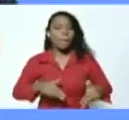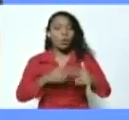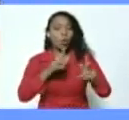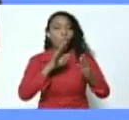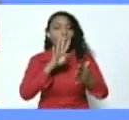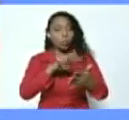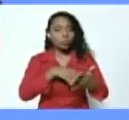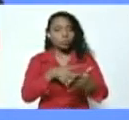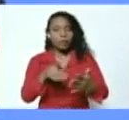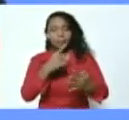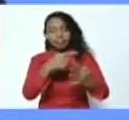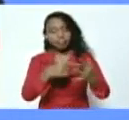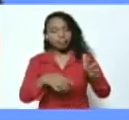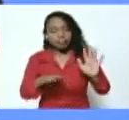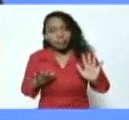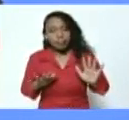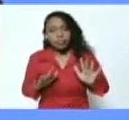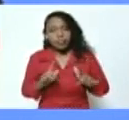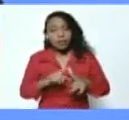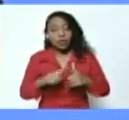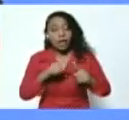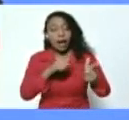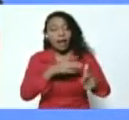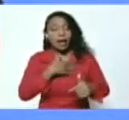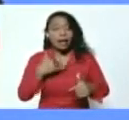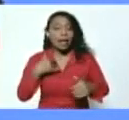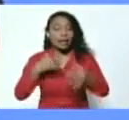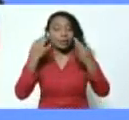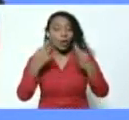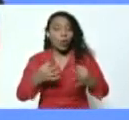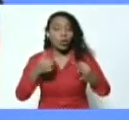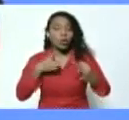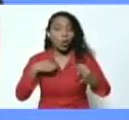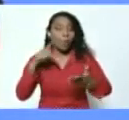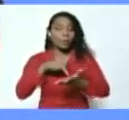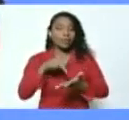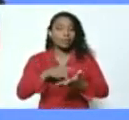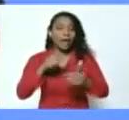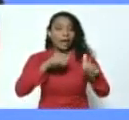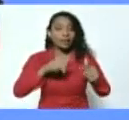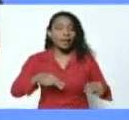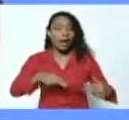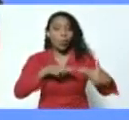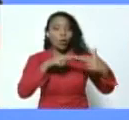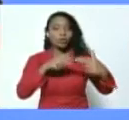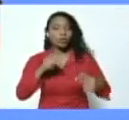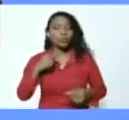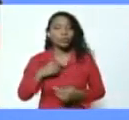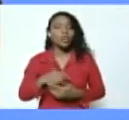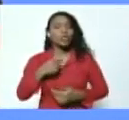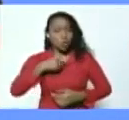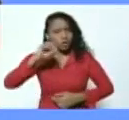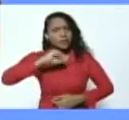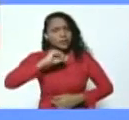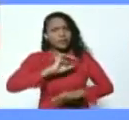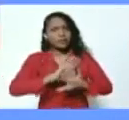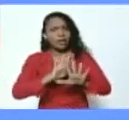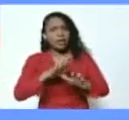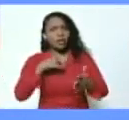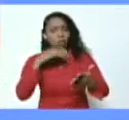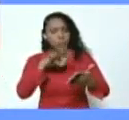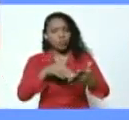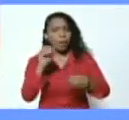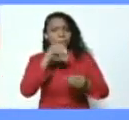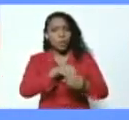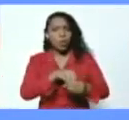horarios, etc. Entonces él quería estar seguro que yo iba a estar en ese encuentro. Le dije, sí, ya lo tengo en la agenda y